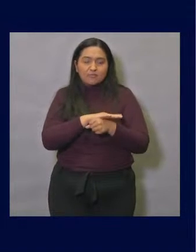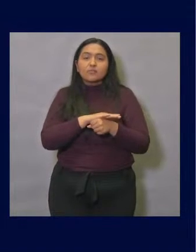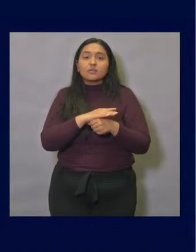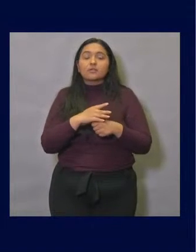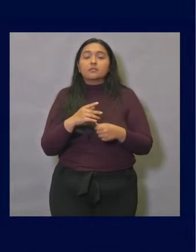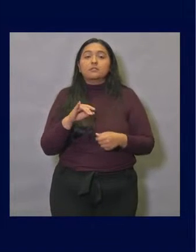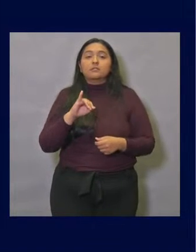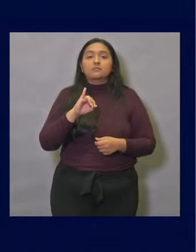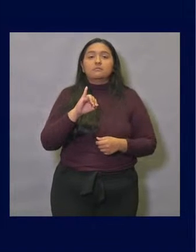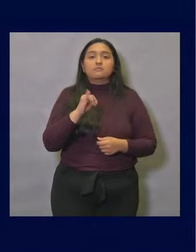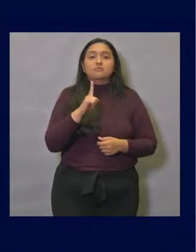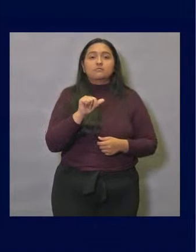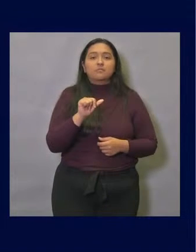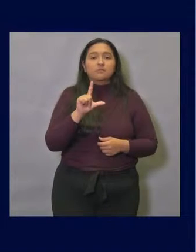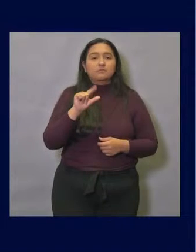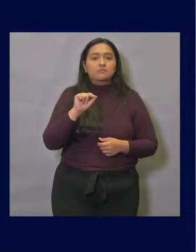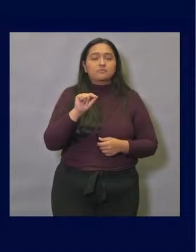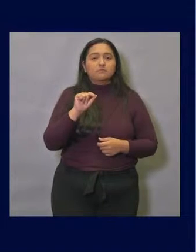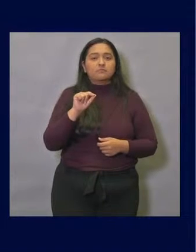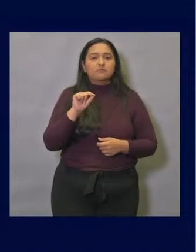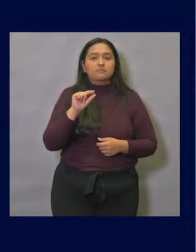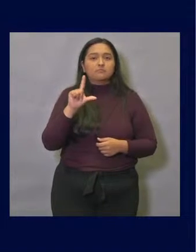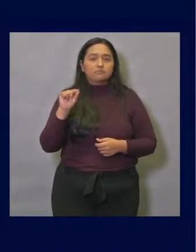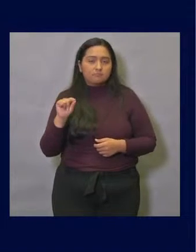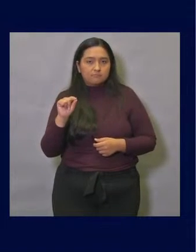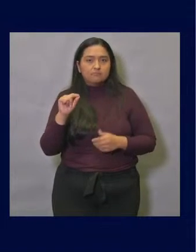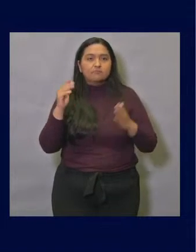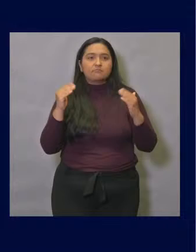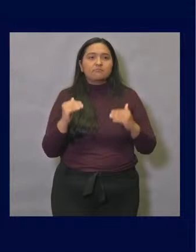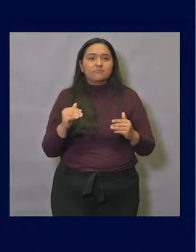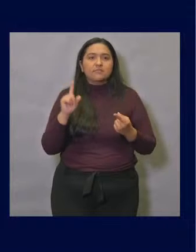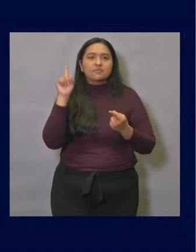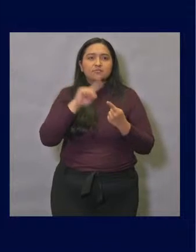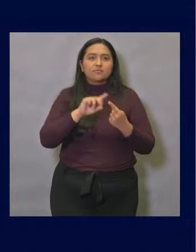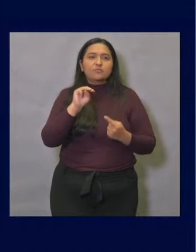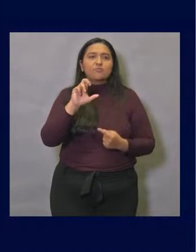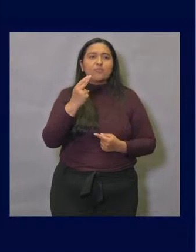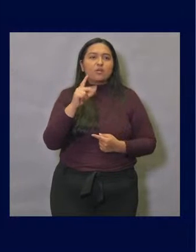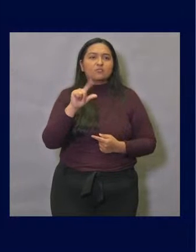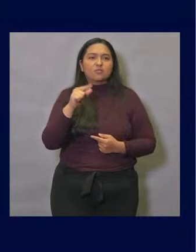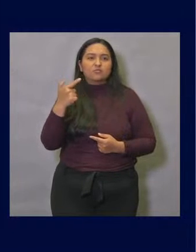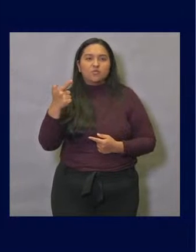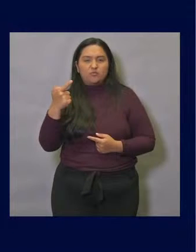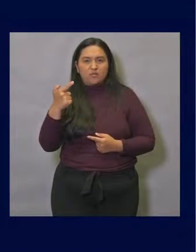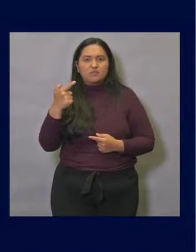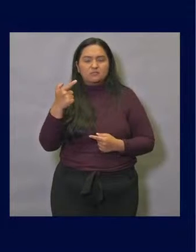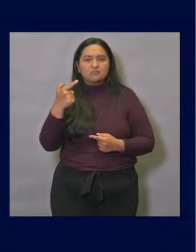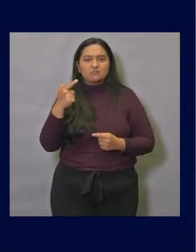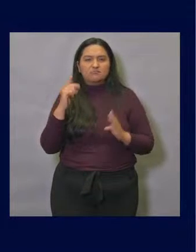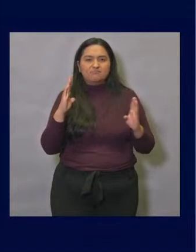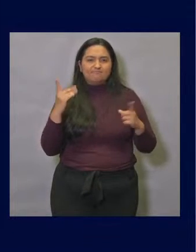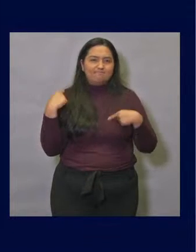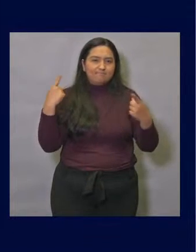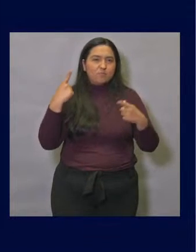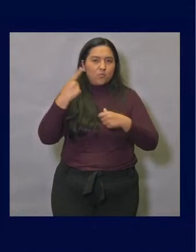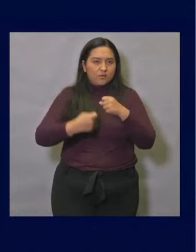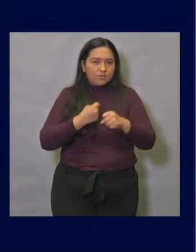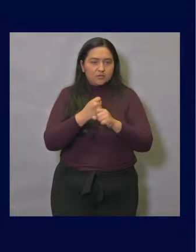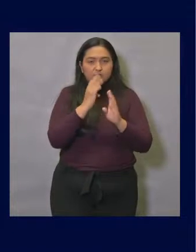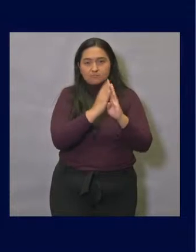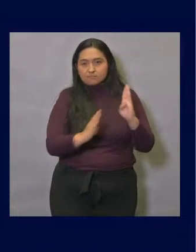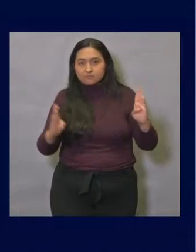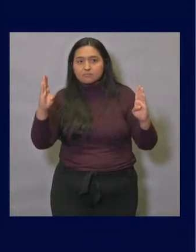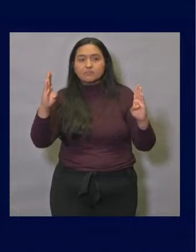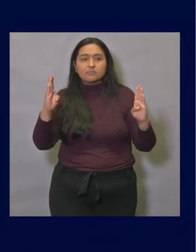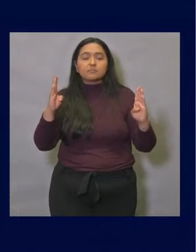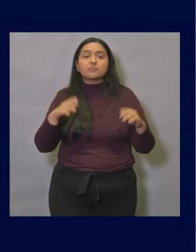del 2020 y marzo del 2021. La línea azul indica la proporción de adultos menores de 65 años que